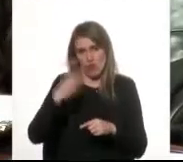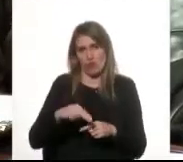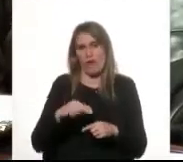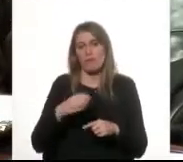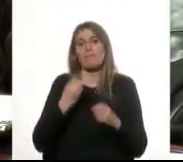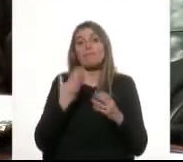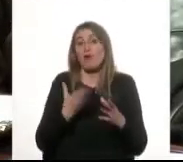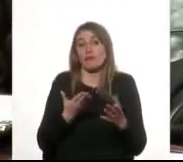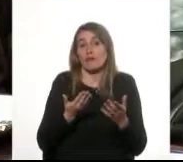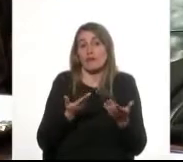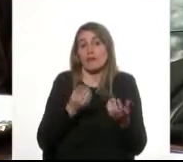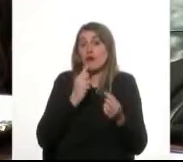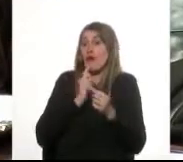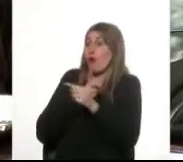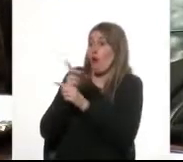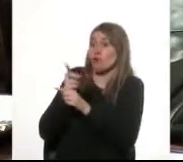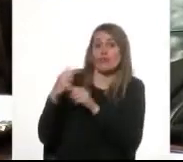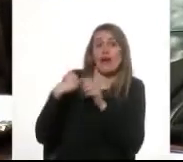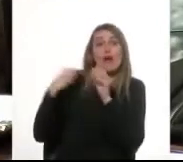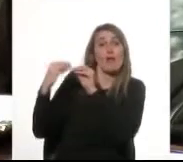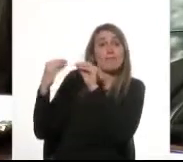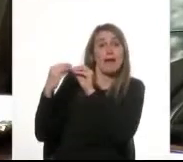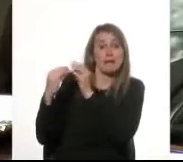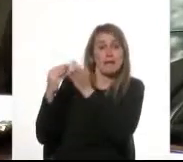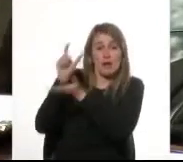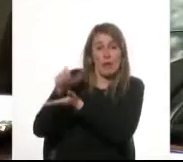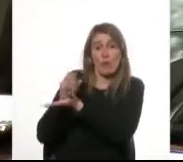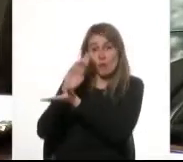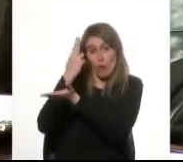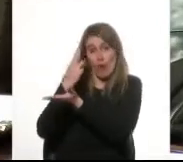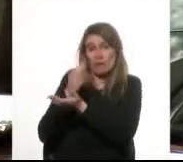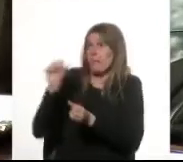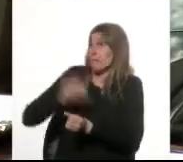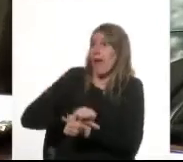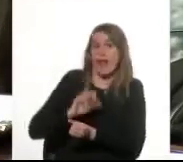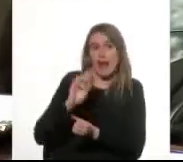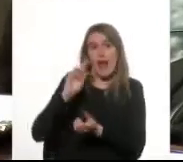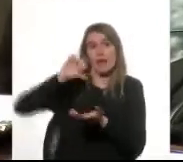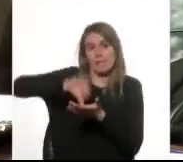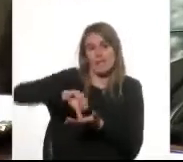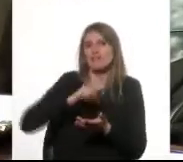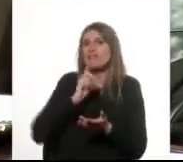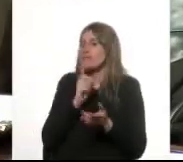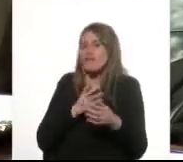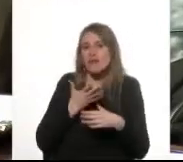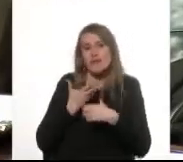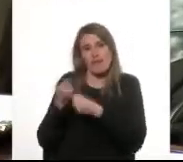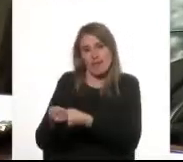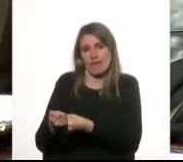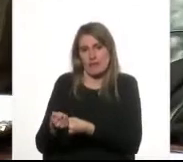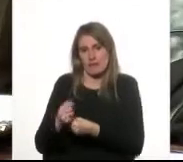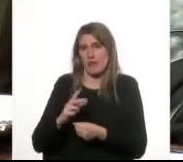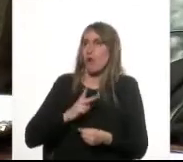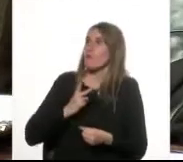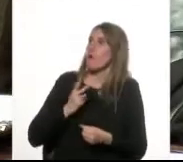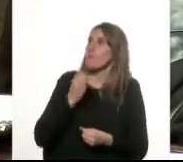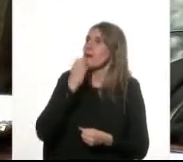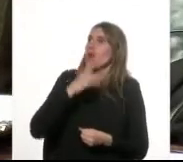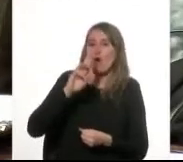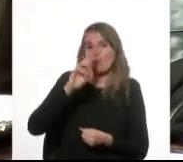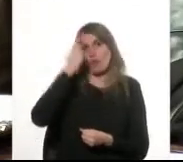porque sé que le hago mal al país y hay una cosa colectiva, un nosotros, que hay que defender, que es el prestigio del país.